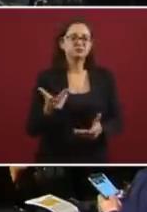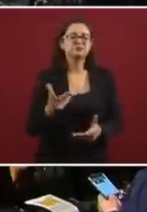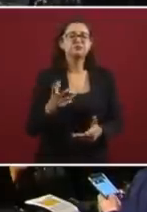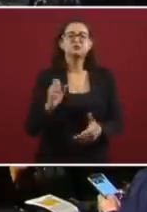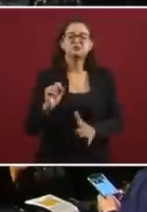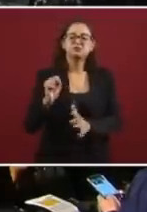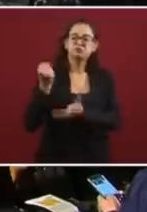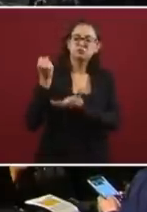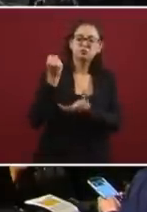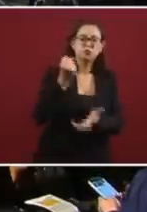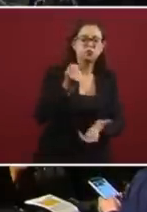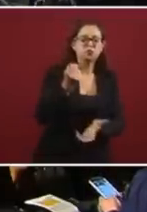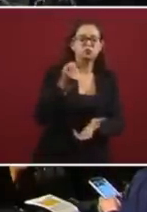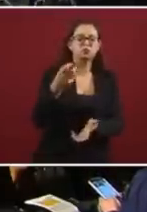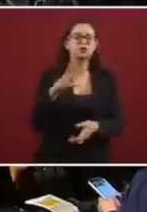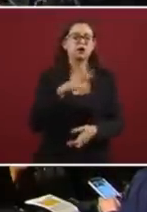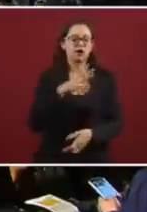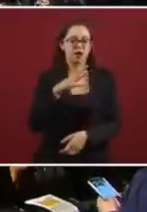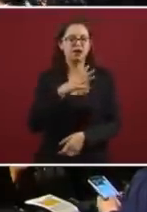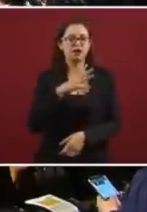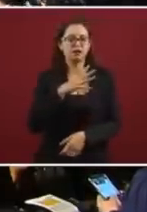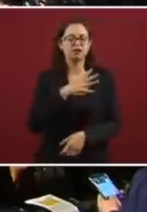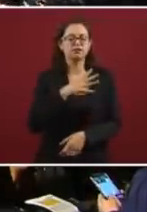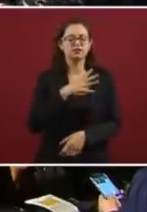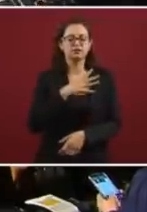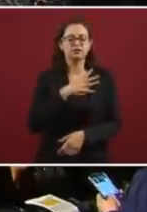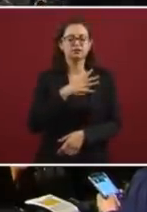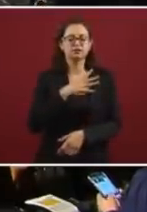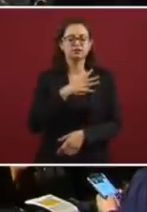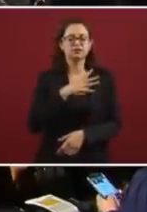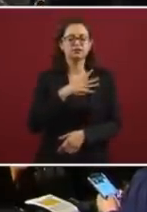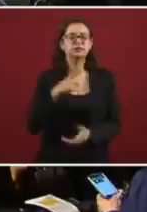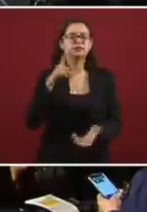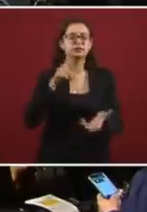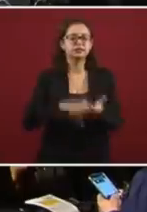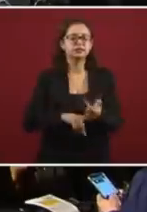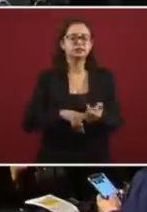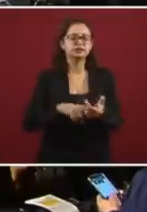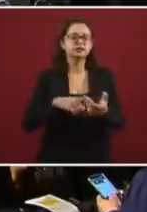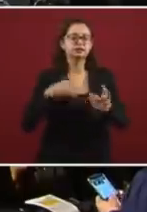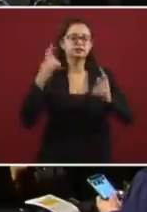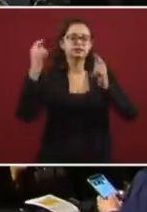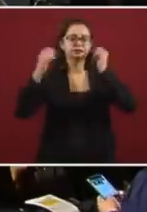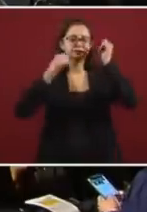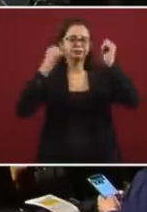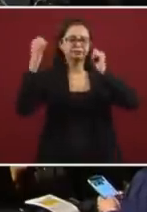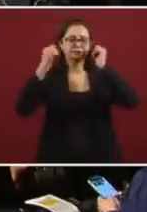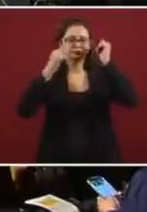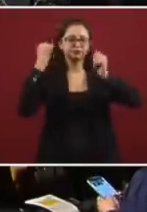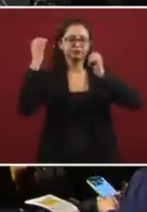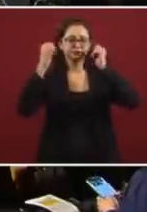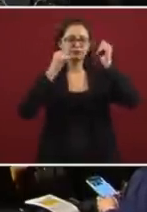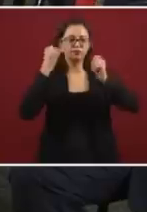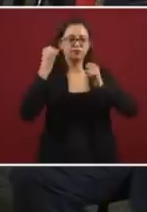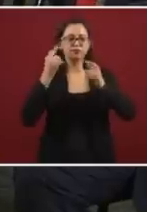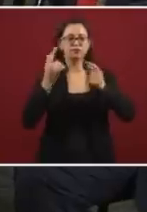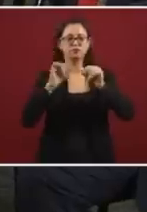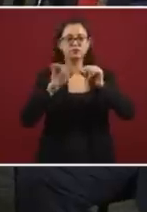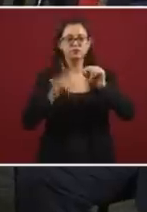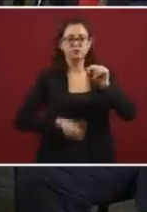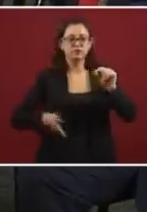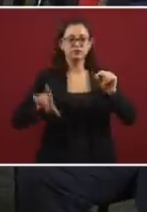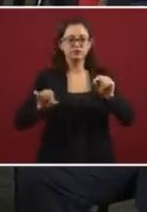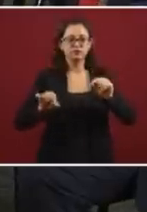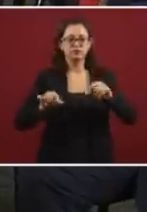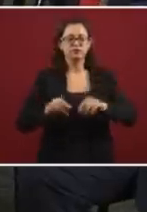están realizando en el sector turístico del país